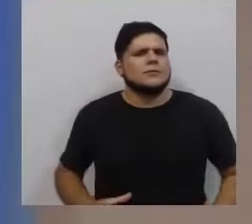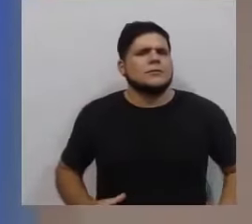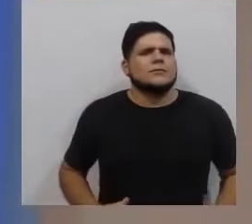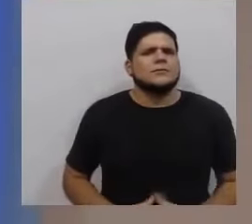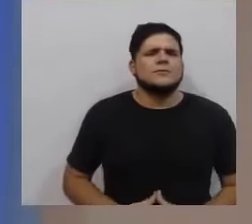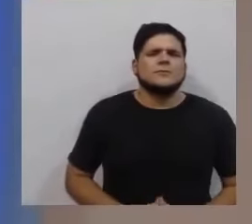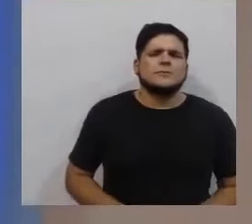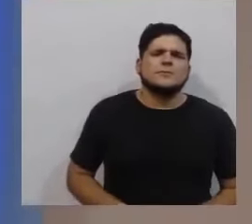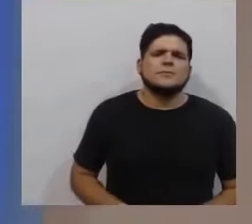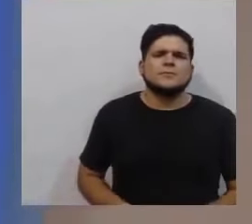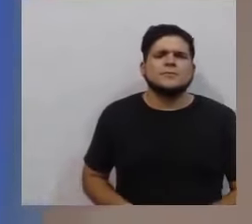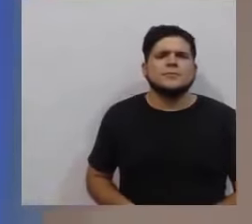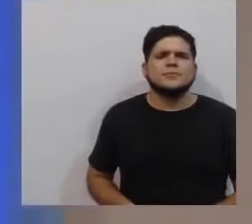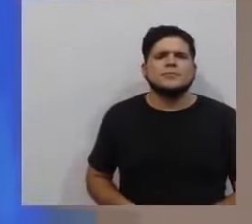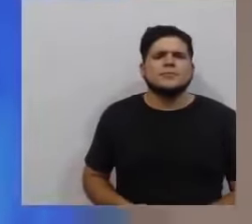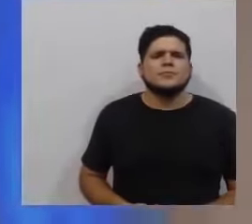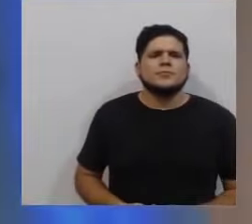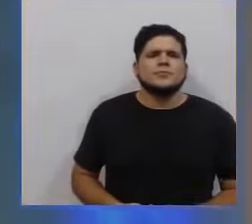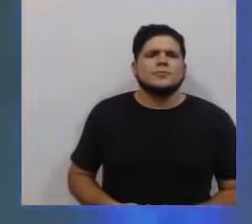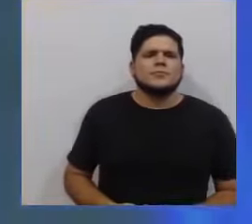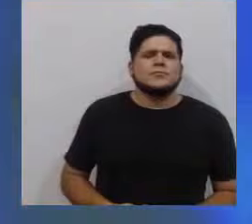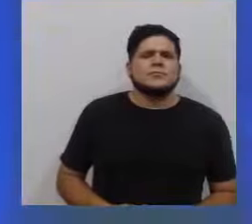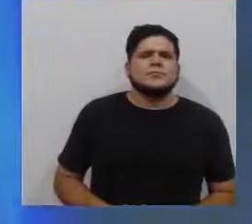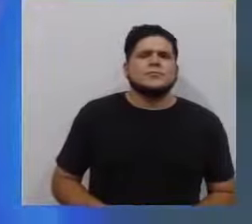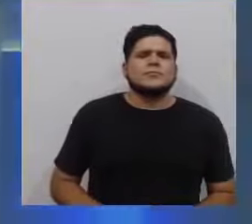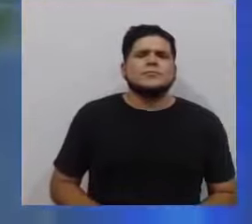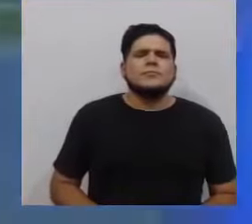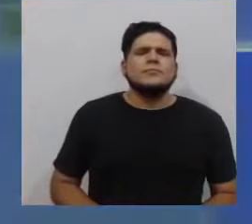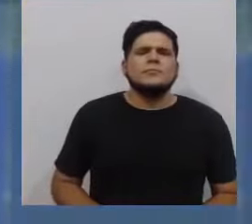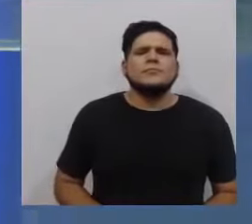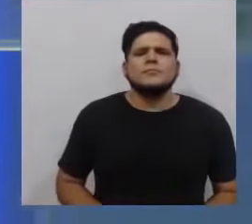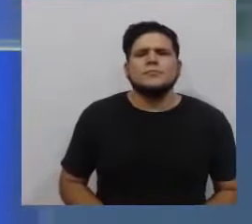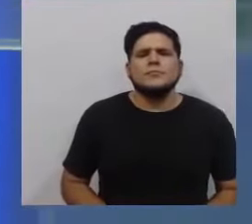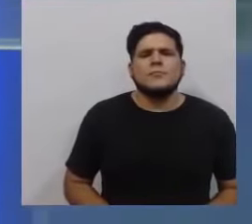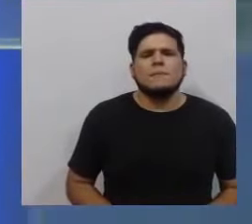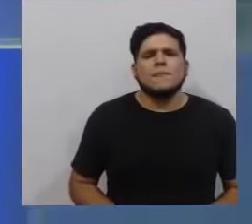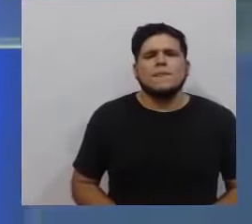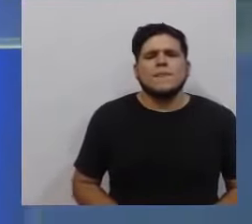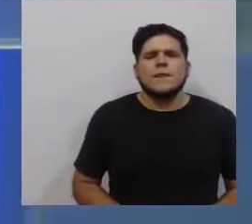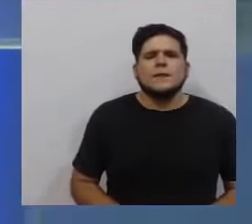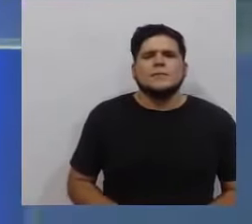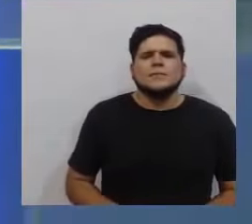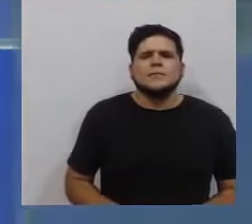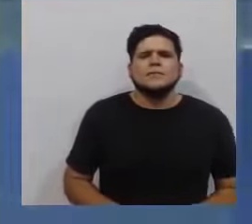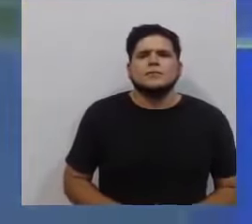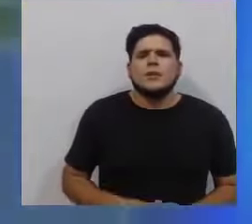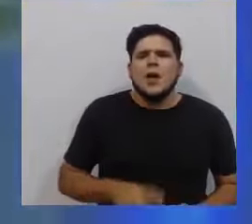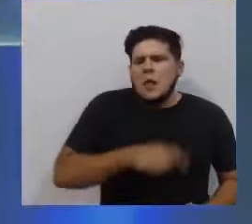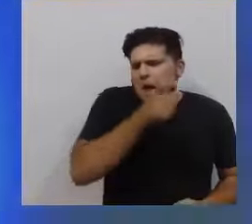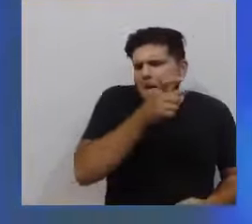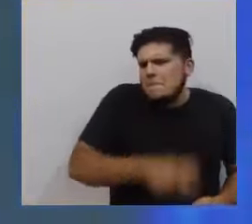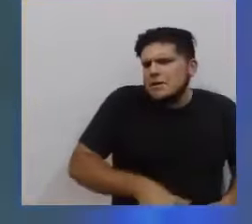alguien se llama dios y si usted lee el libro de anemias se va a dar cuenta que él dice ese dios que hizo esto que hizo aquello también